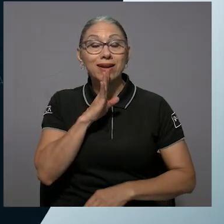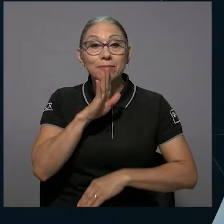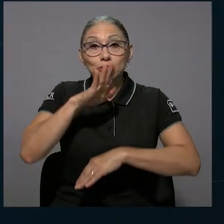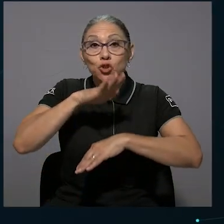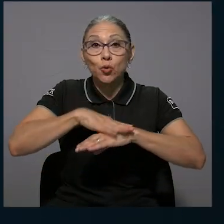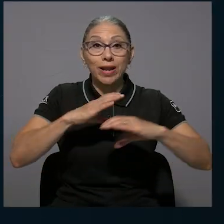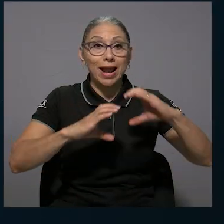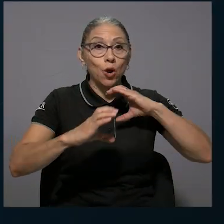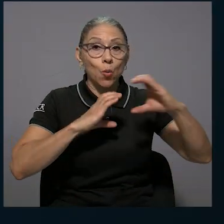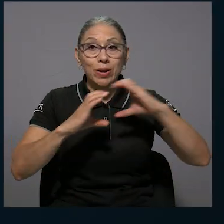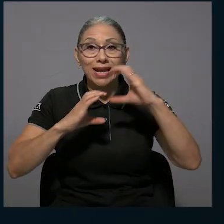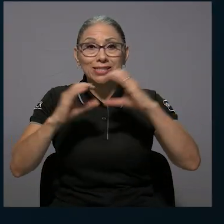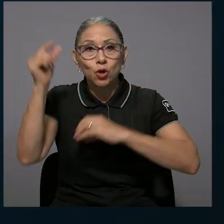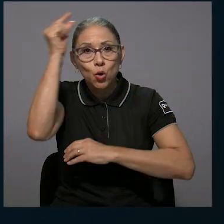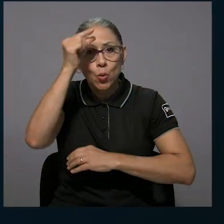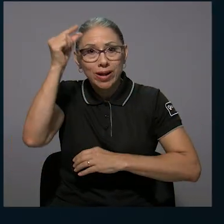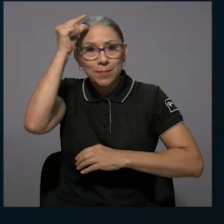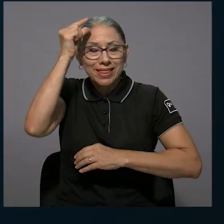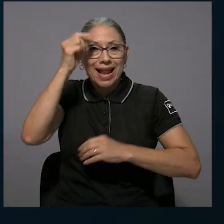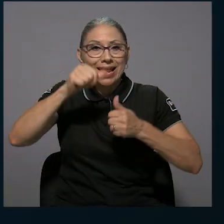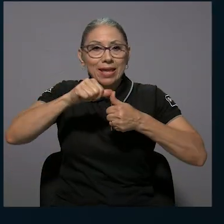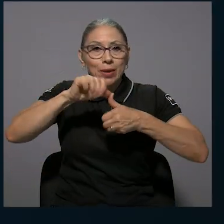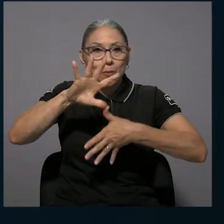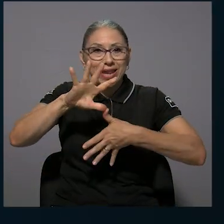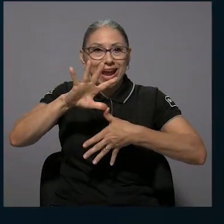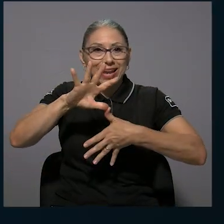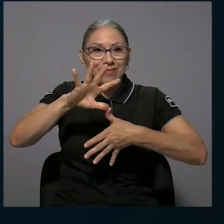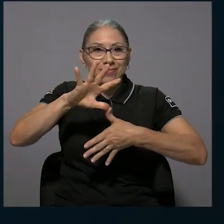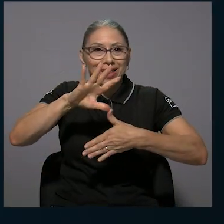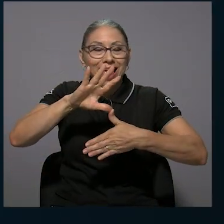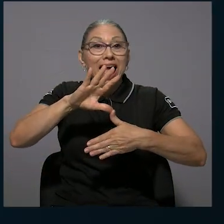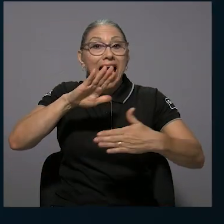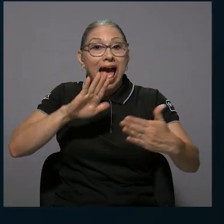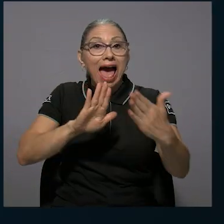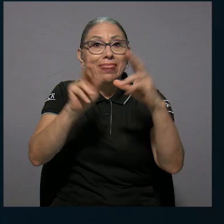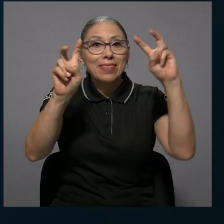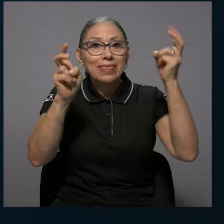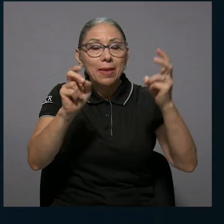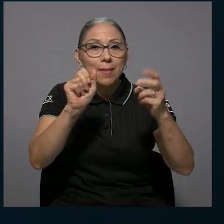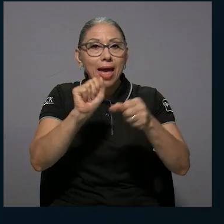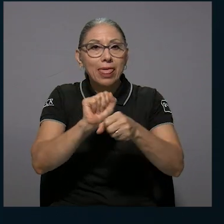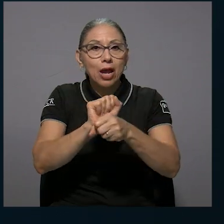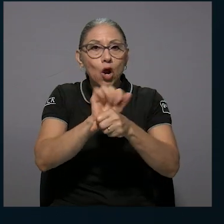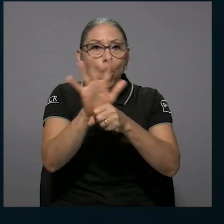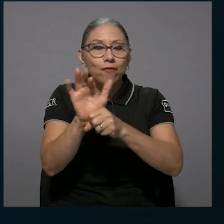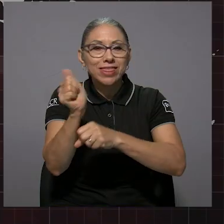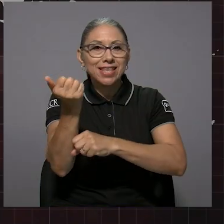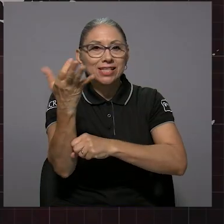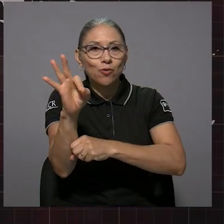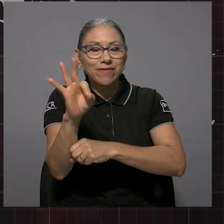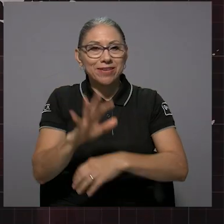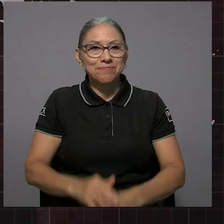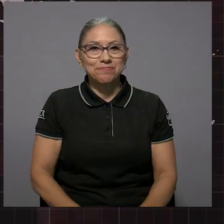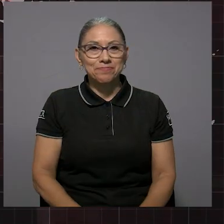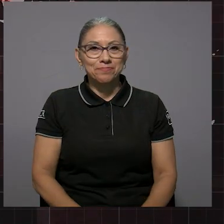Hoy hablaremos sobre la comunicación gubernamental iberoamericana ante COVID-19.